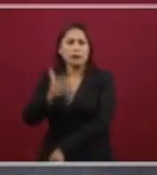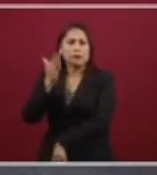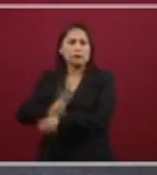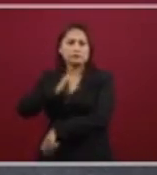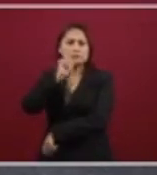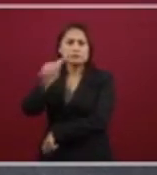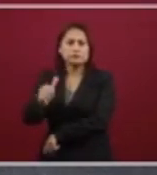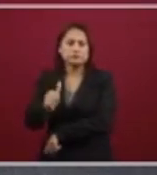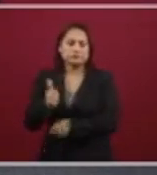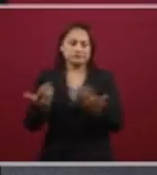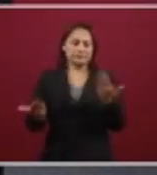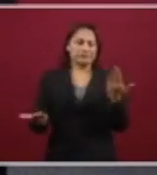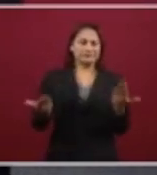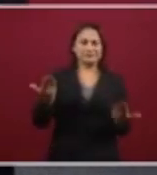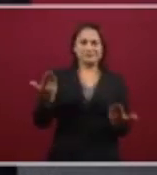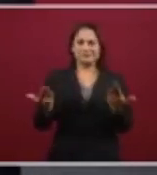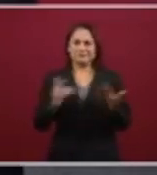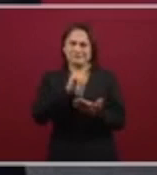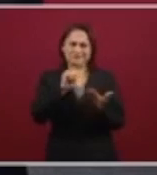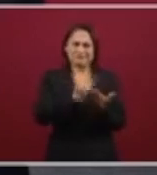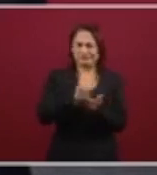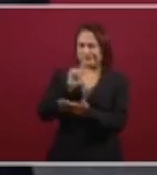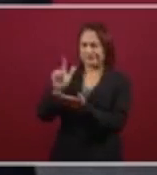y crear institutos